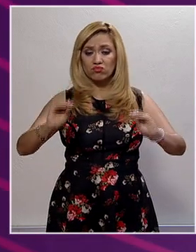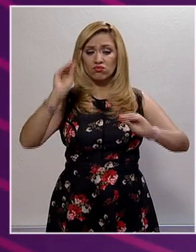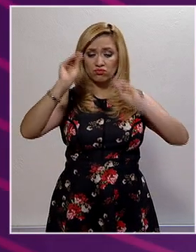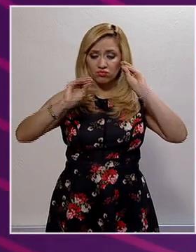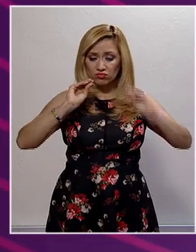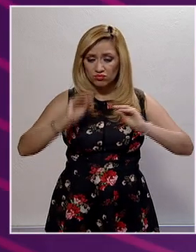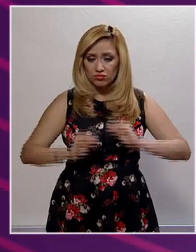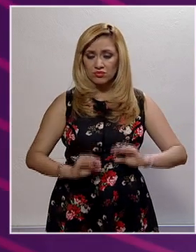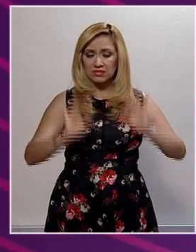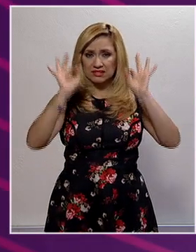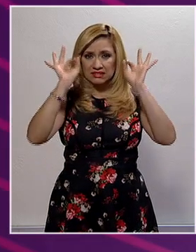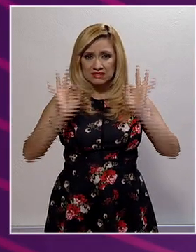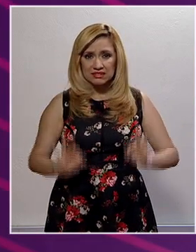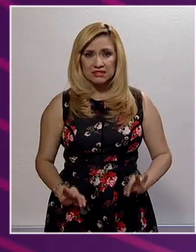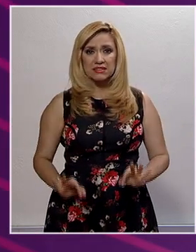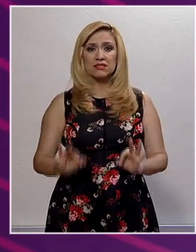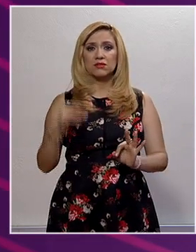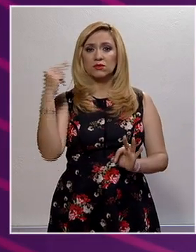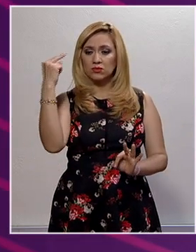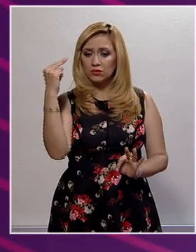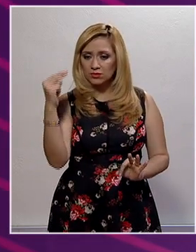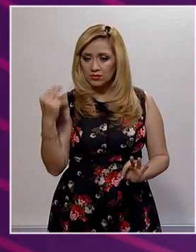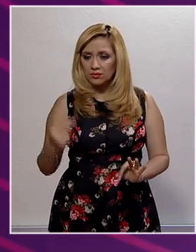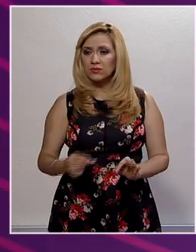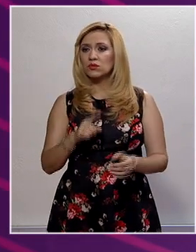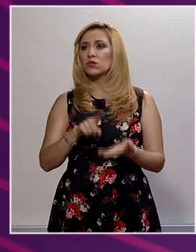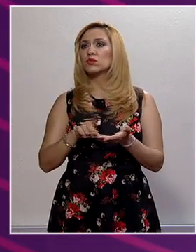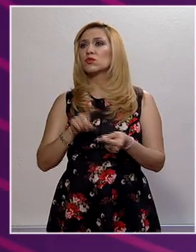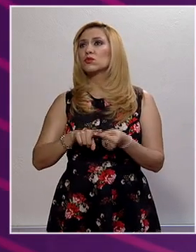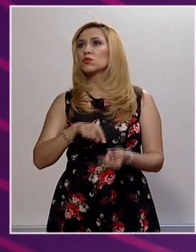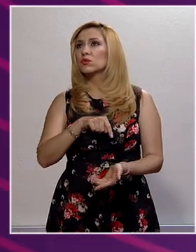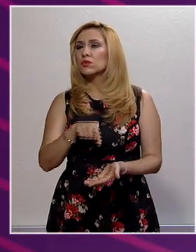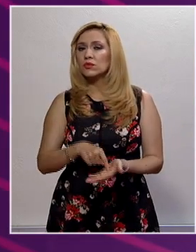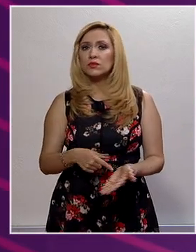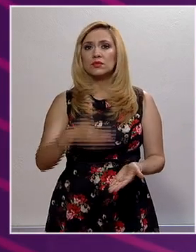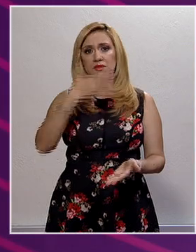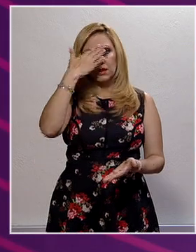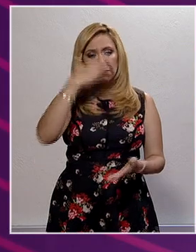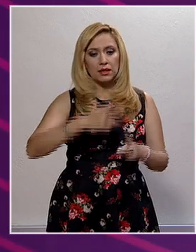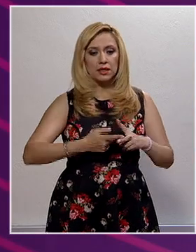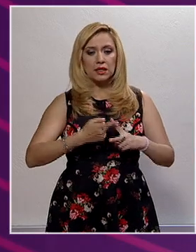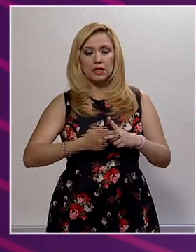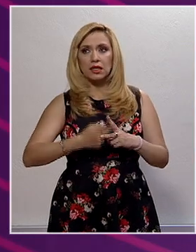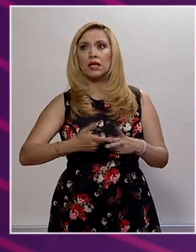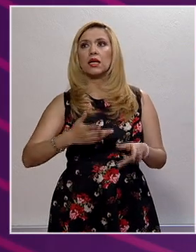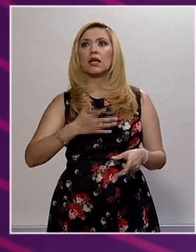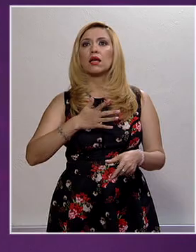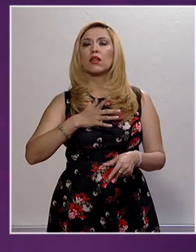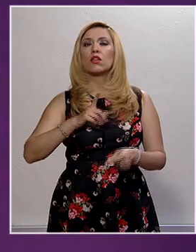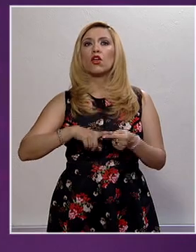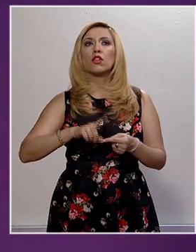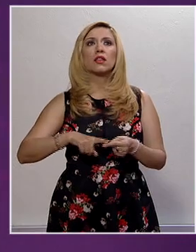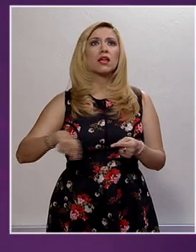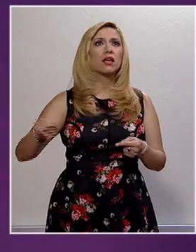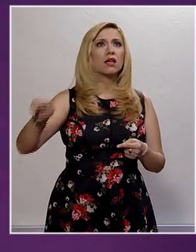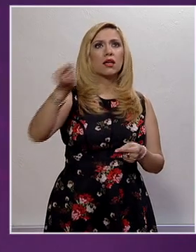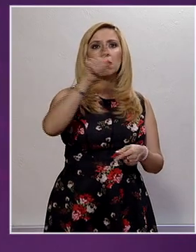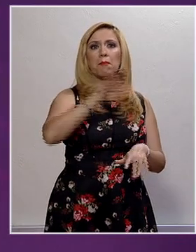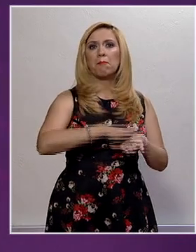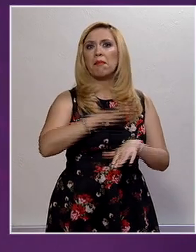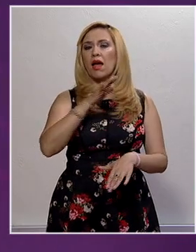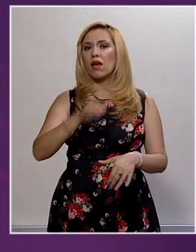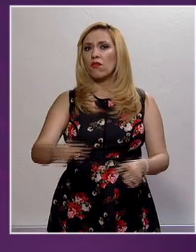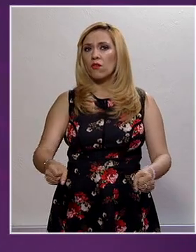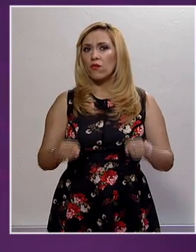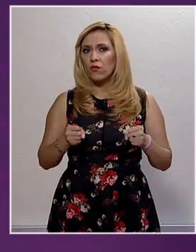pueda ser efectiva para realmente saber medir este fenómeno de la violencia de género, ¿no? Ah. Y